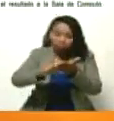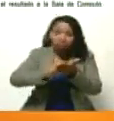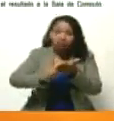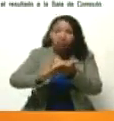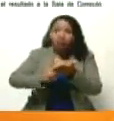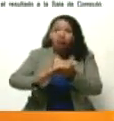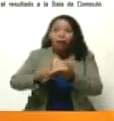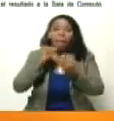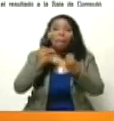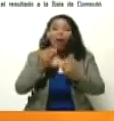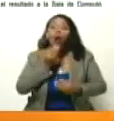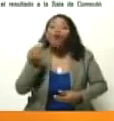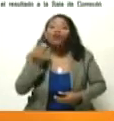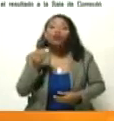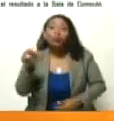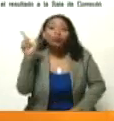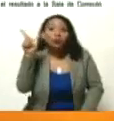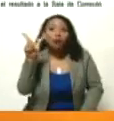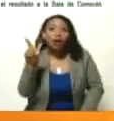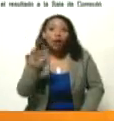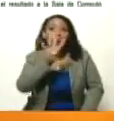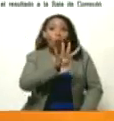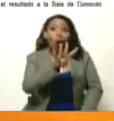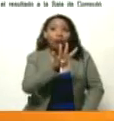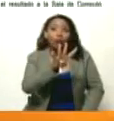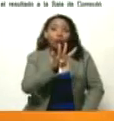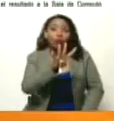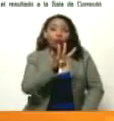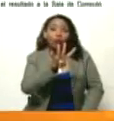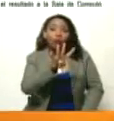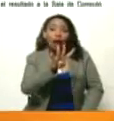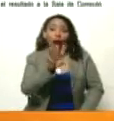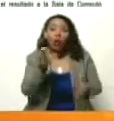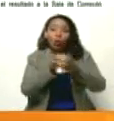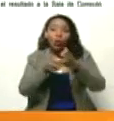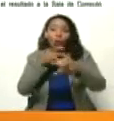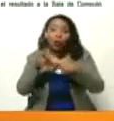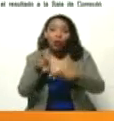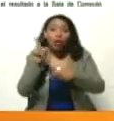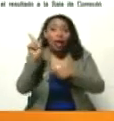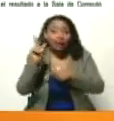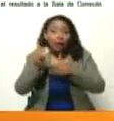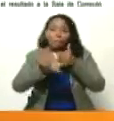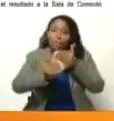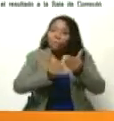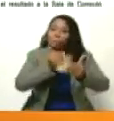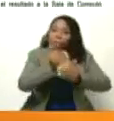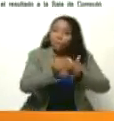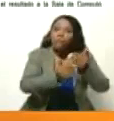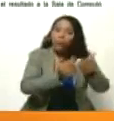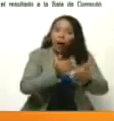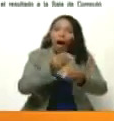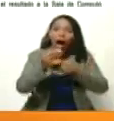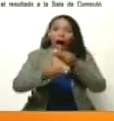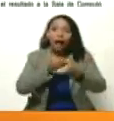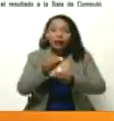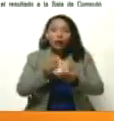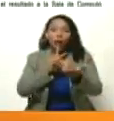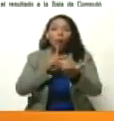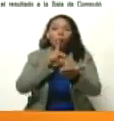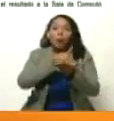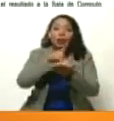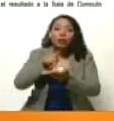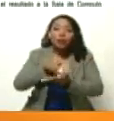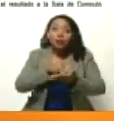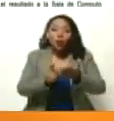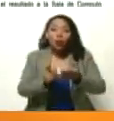nombres para la JPSUV y 4 para el partido. Y así vamos nosotros haciendo las postulaciones que